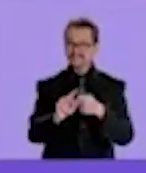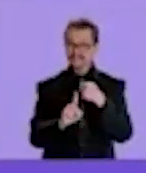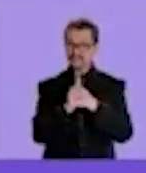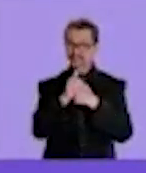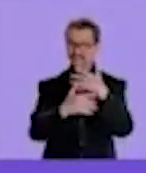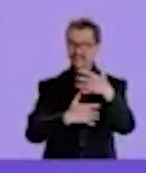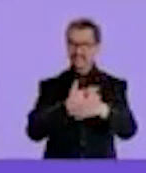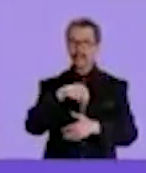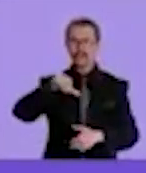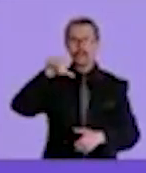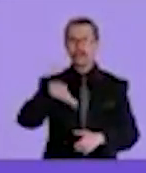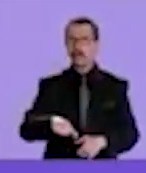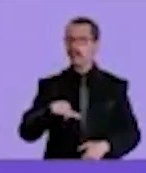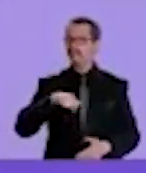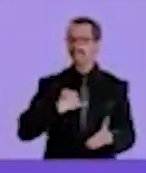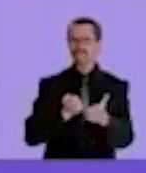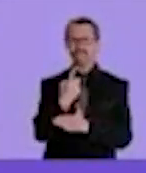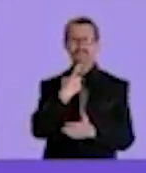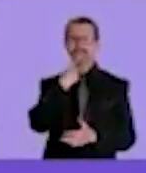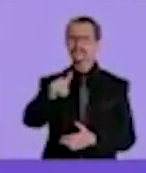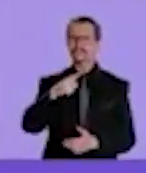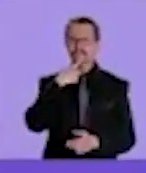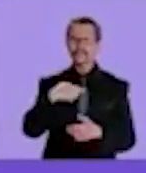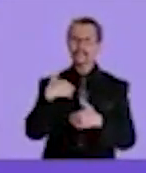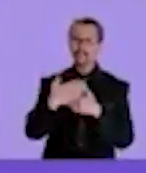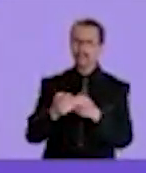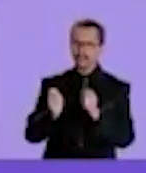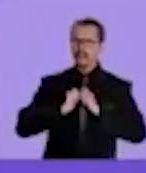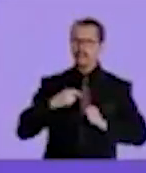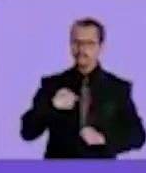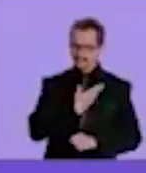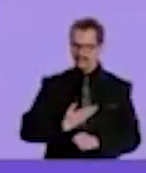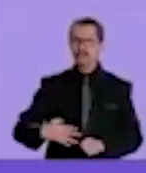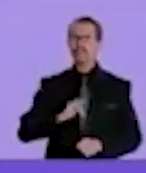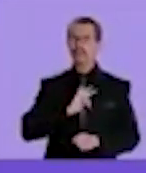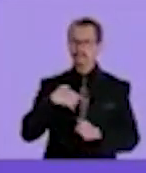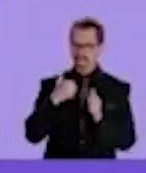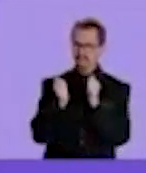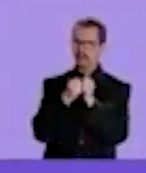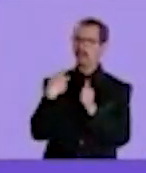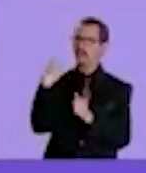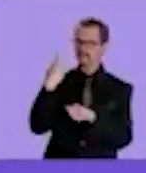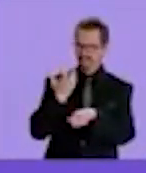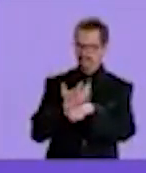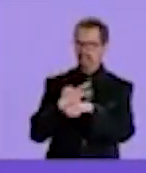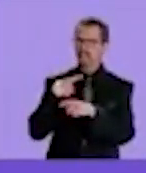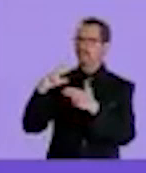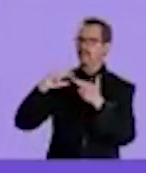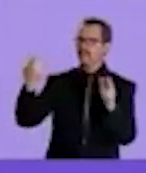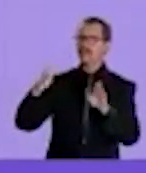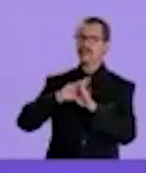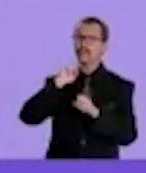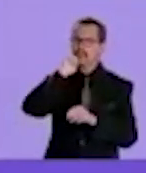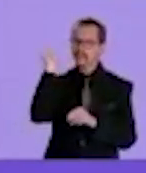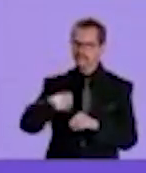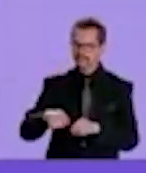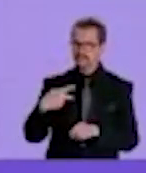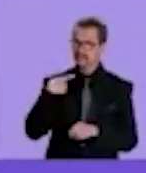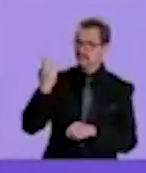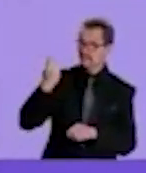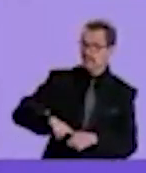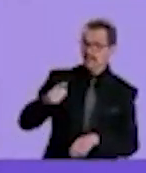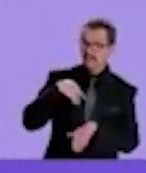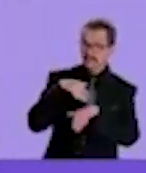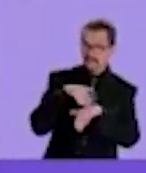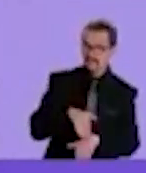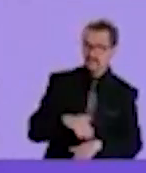yo quiero una relación de amistad con el gobierno de eeuu pero no de subordinación méxico es un país libre es un país soberano